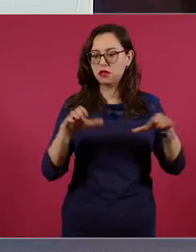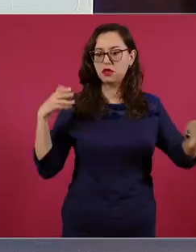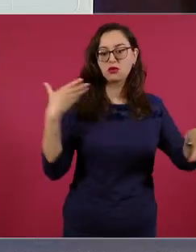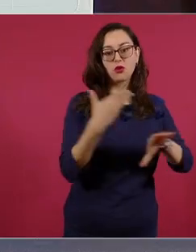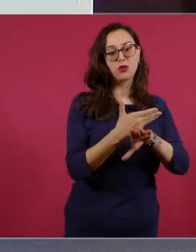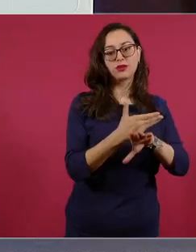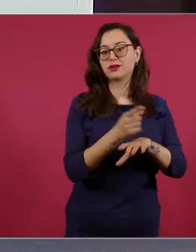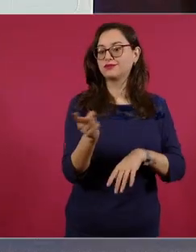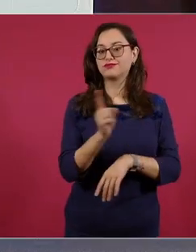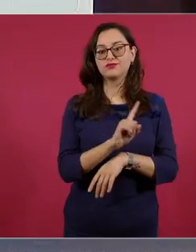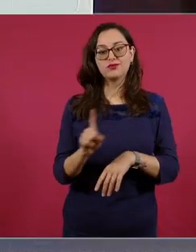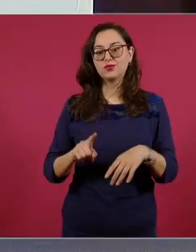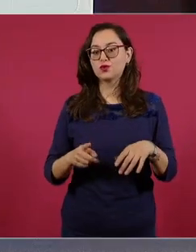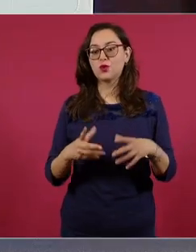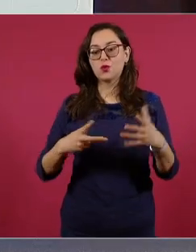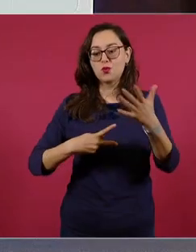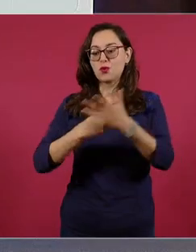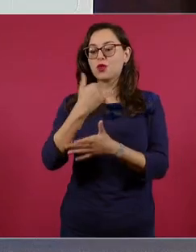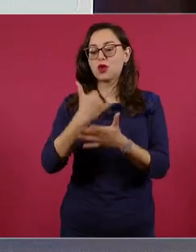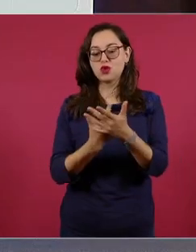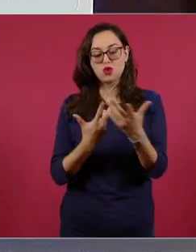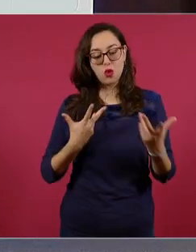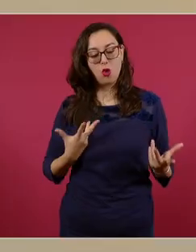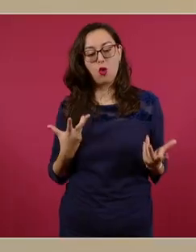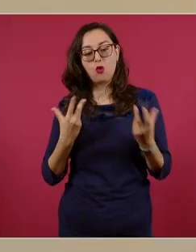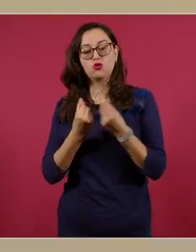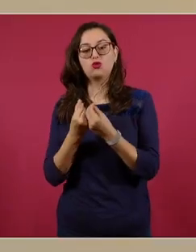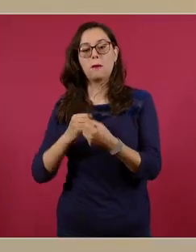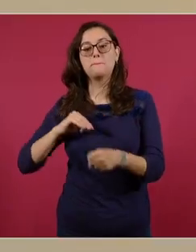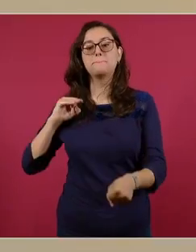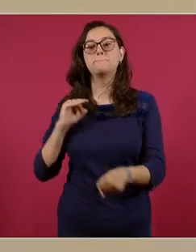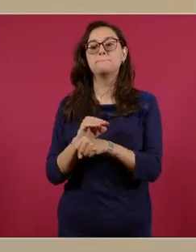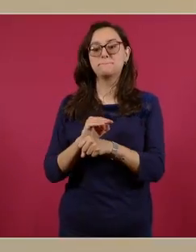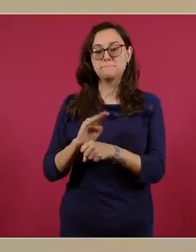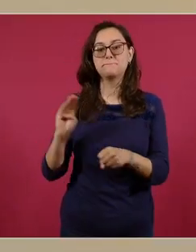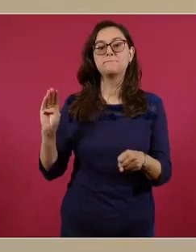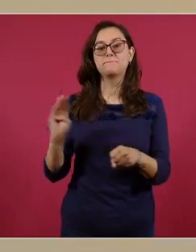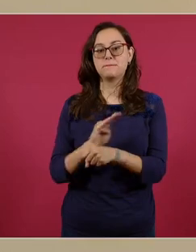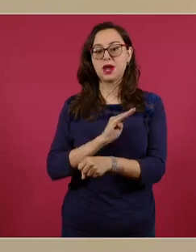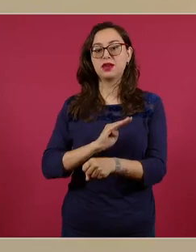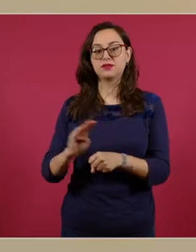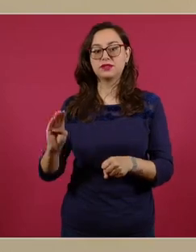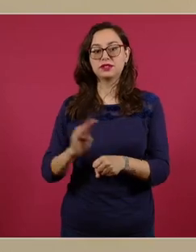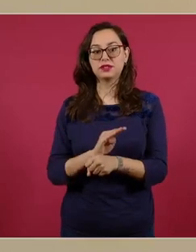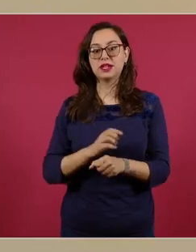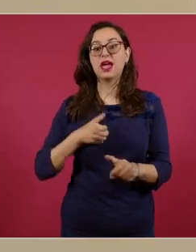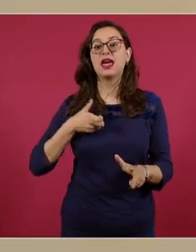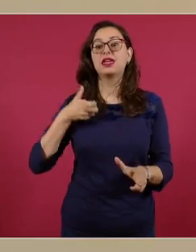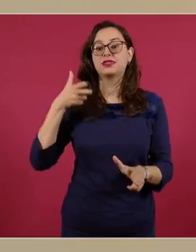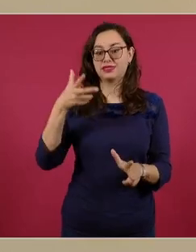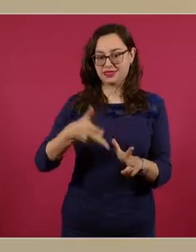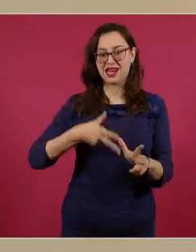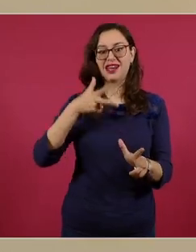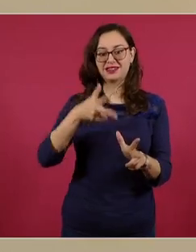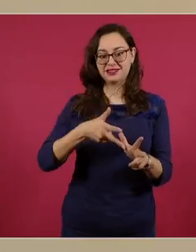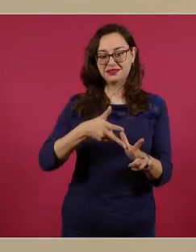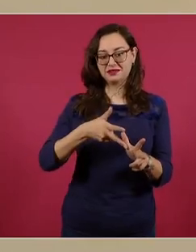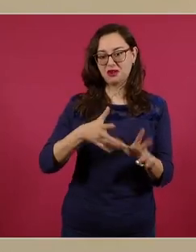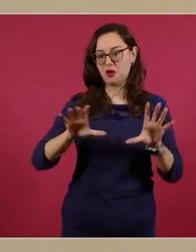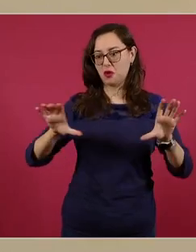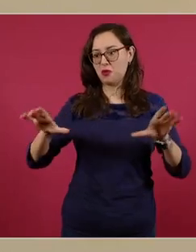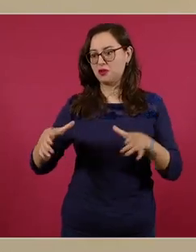este proyecto, y hoy podemos garantizar el tren no solo camina, circula, sino que esas